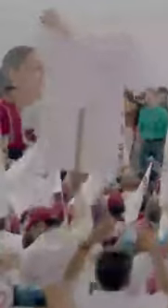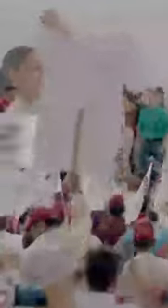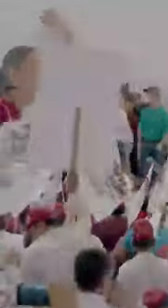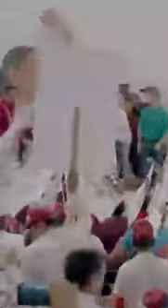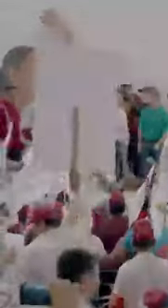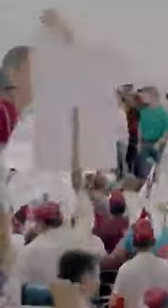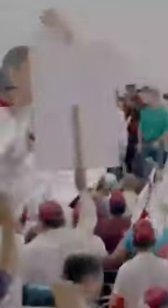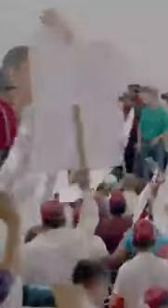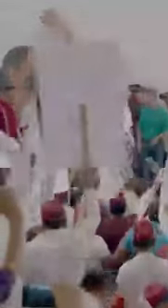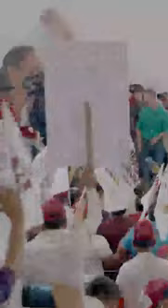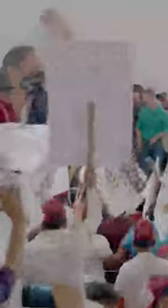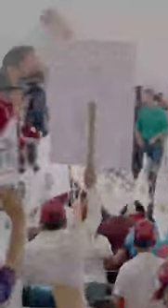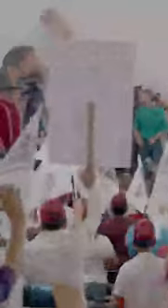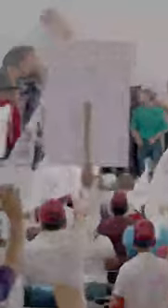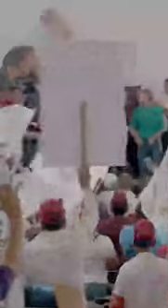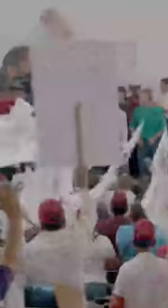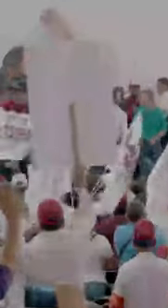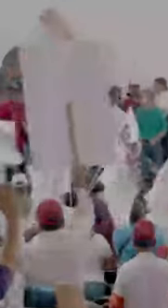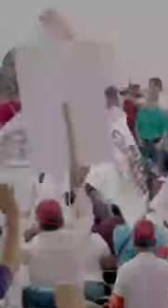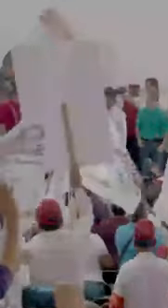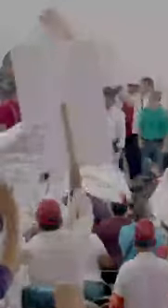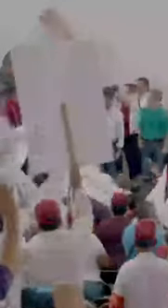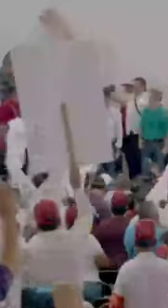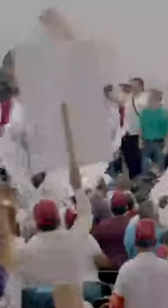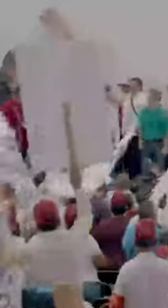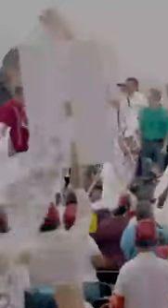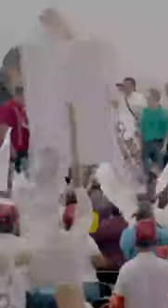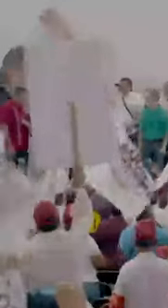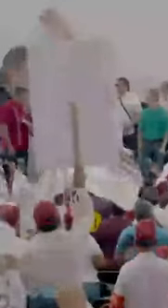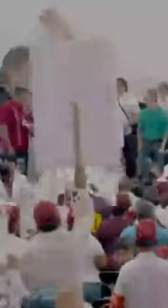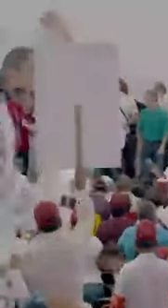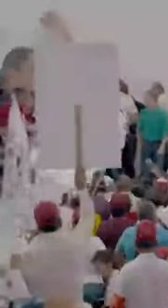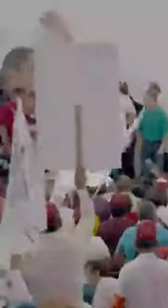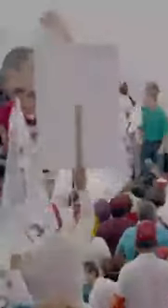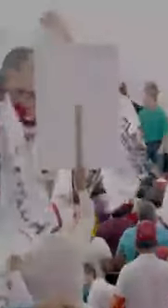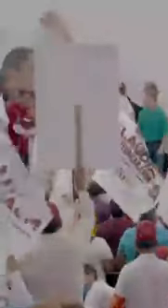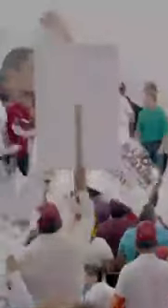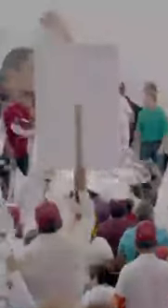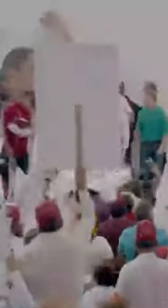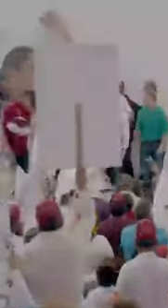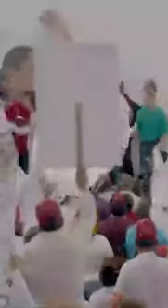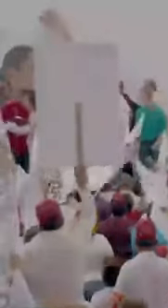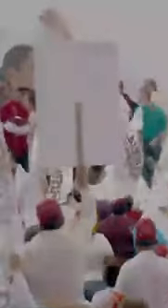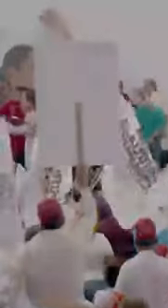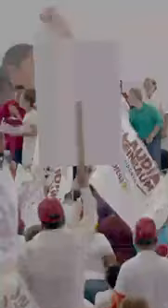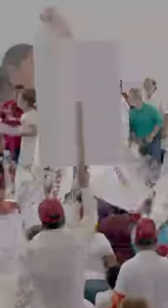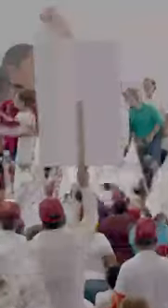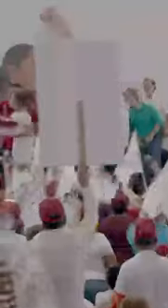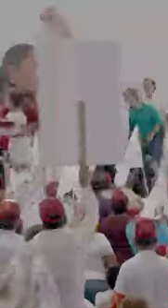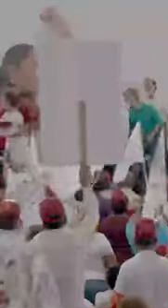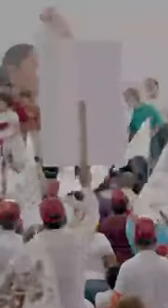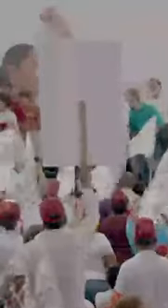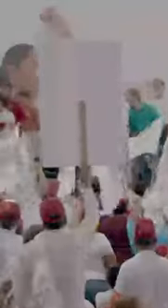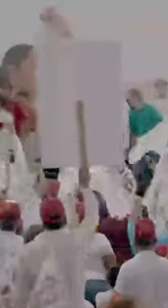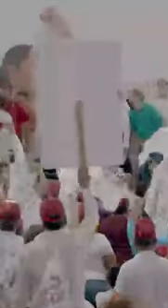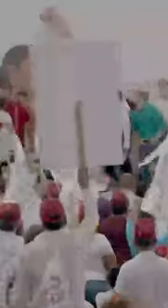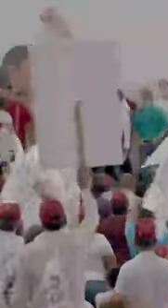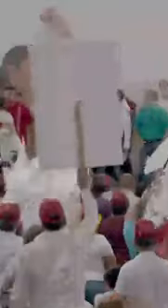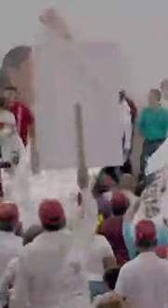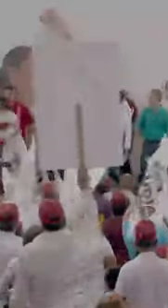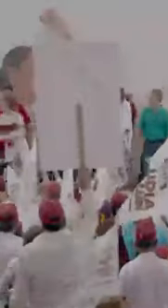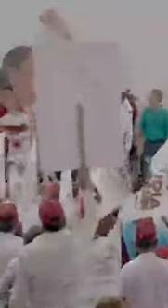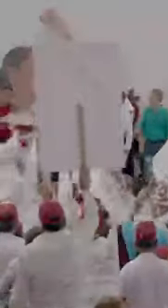doctora Claudia Sheinbaum Pardo en el Estado de México, Óscar González Yáñez, presidente